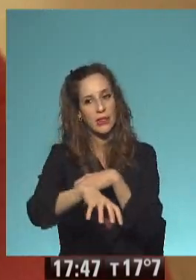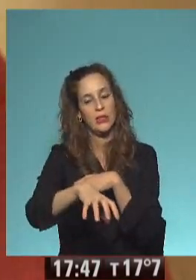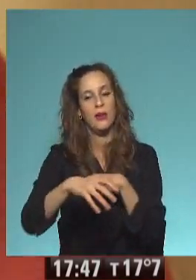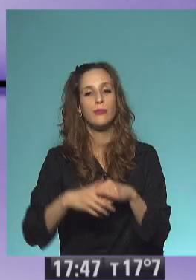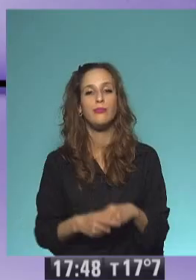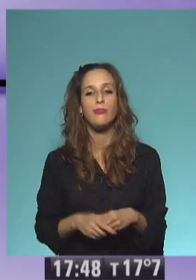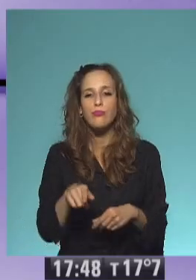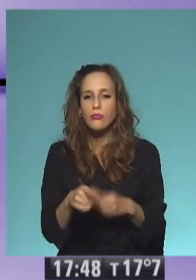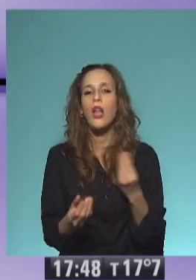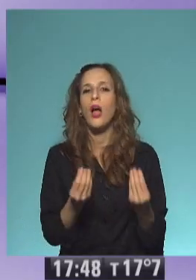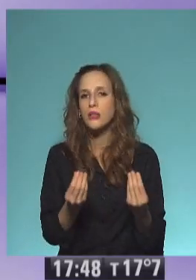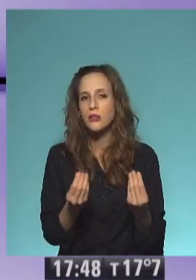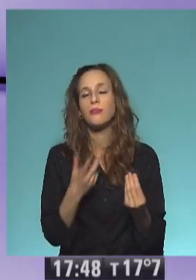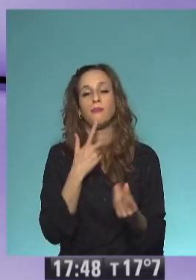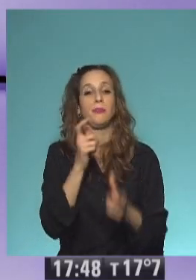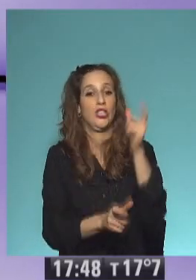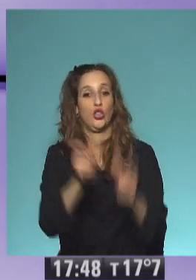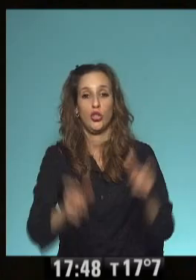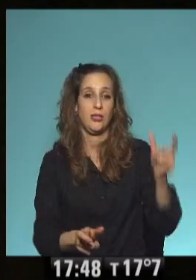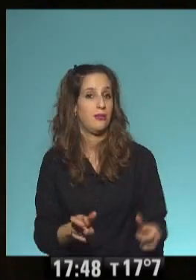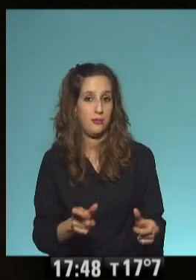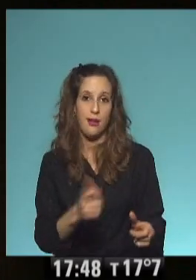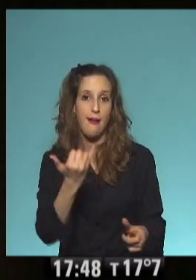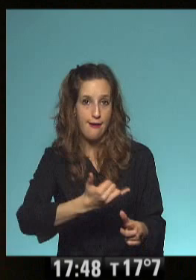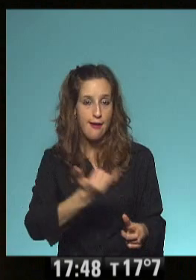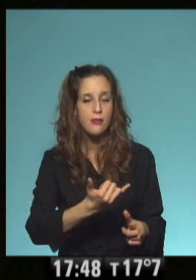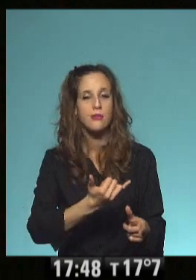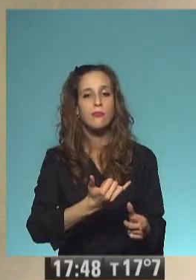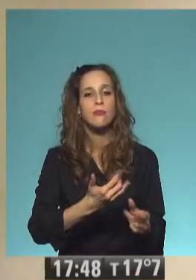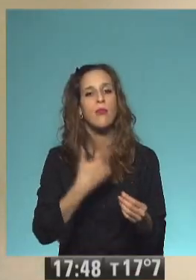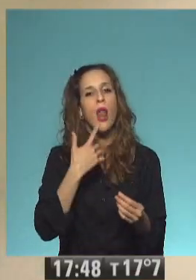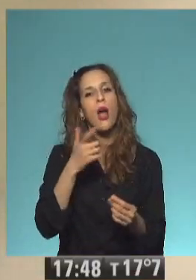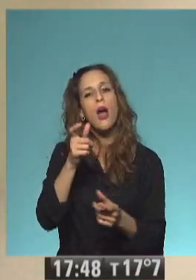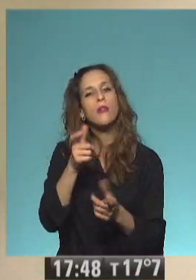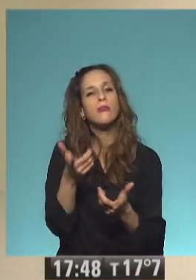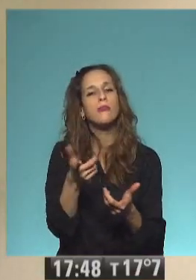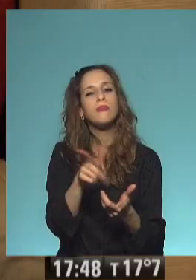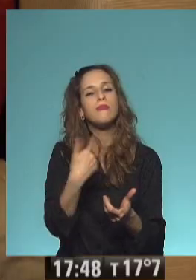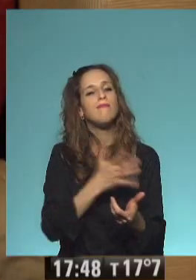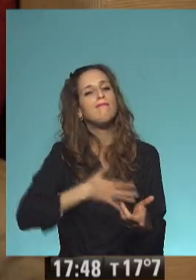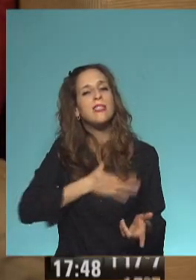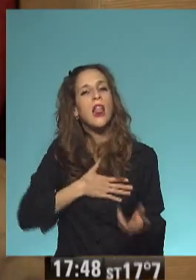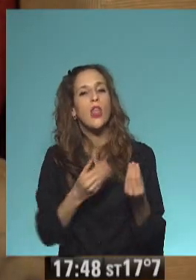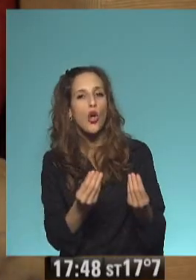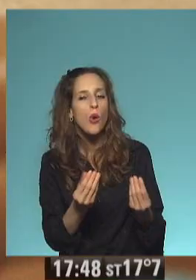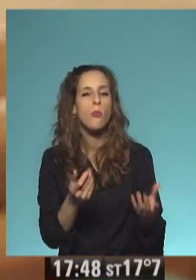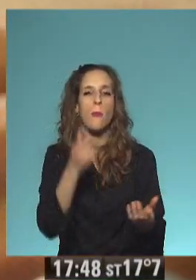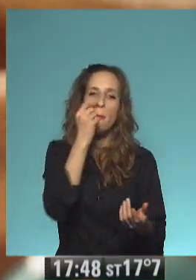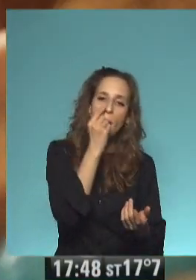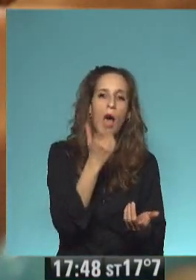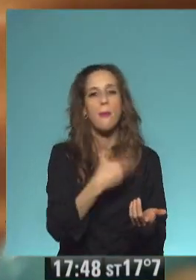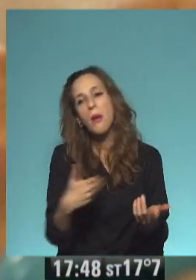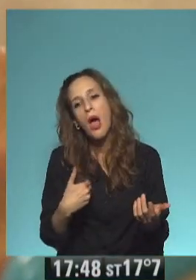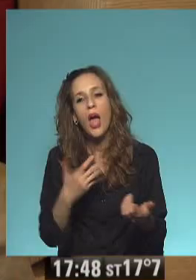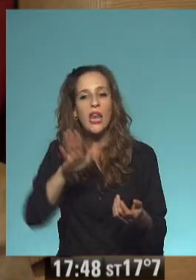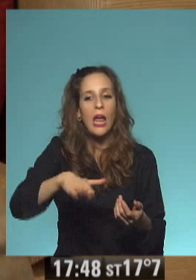capacidad que tenemos todos los humanos de entender qué cosas le están pasando a nuestros amigos, a nuestros papás o a una